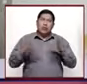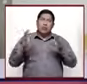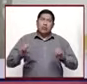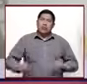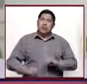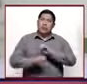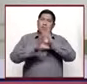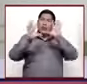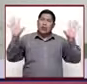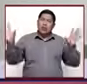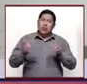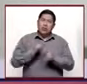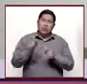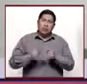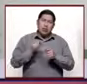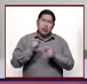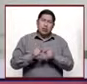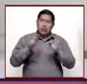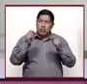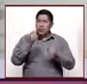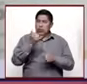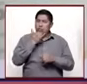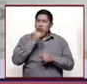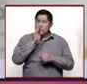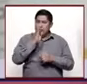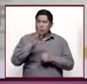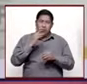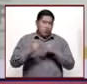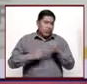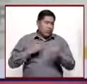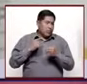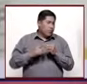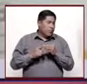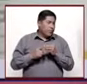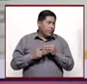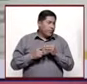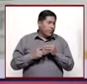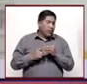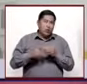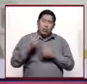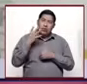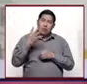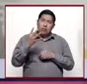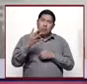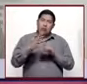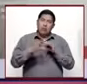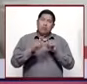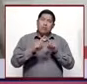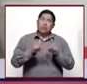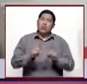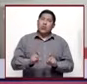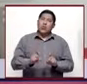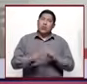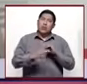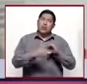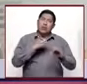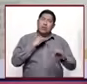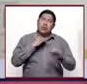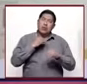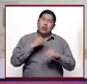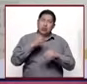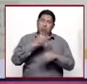claridad, precisión e imparcialidad respecto a las cuatro preguntas que ha remitido